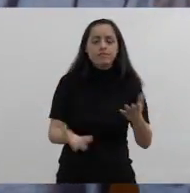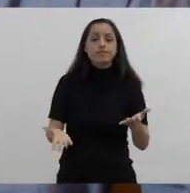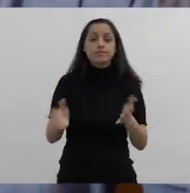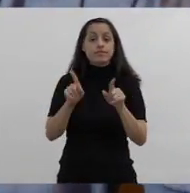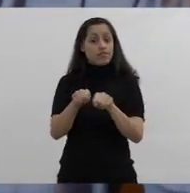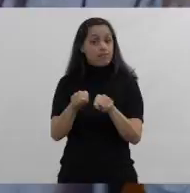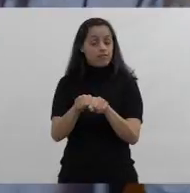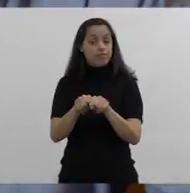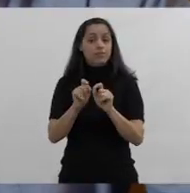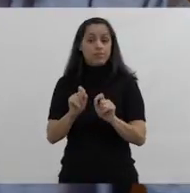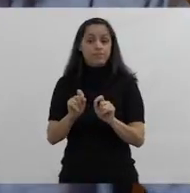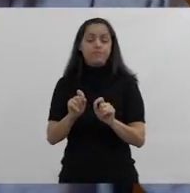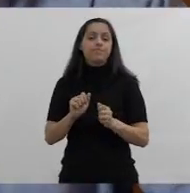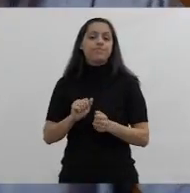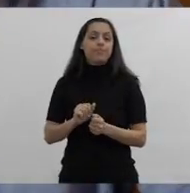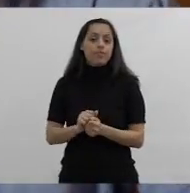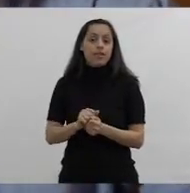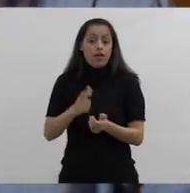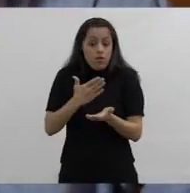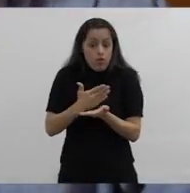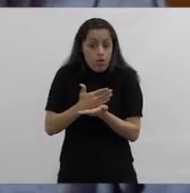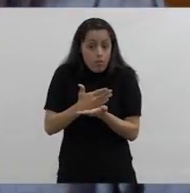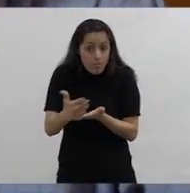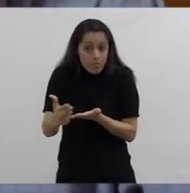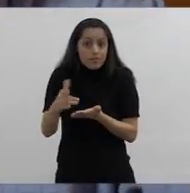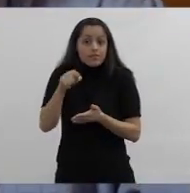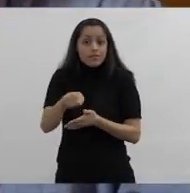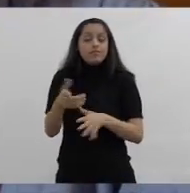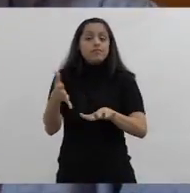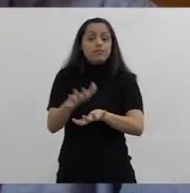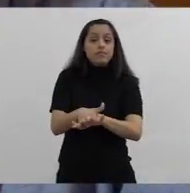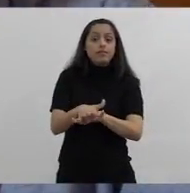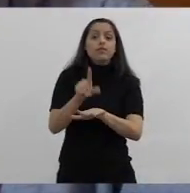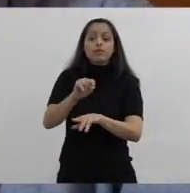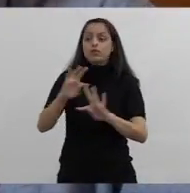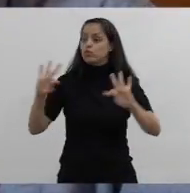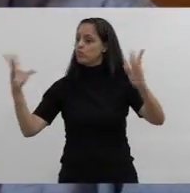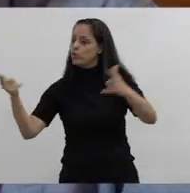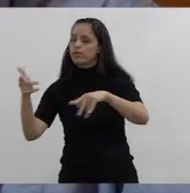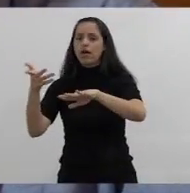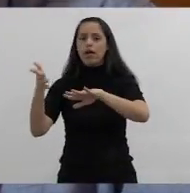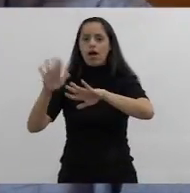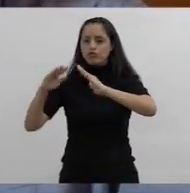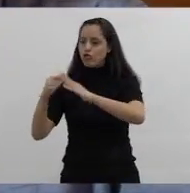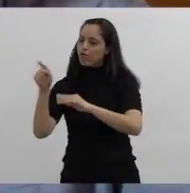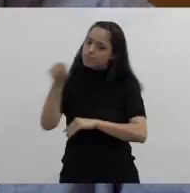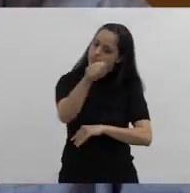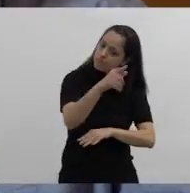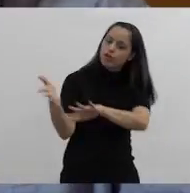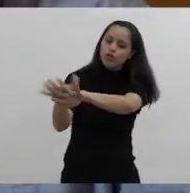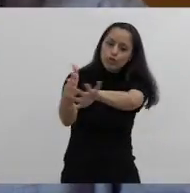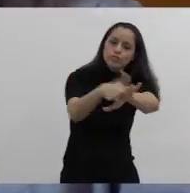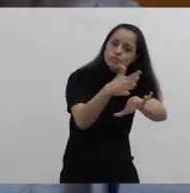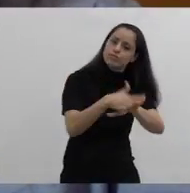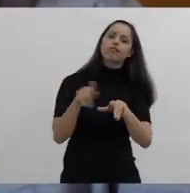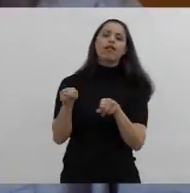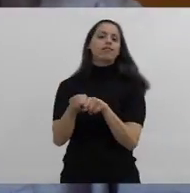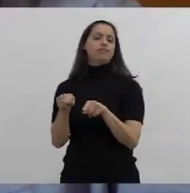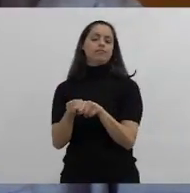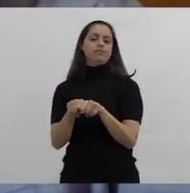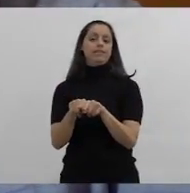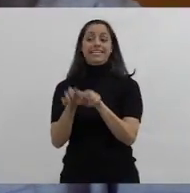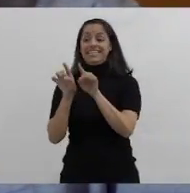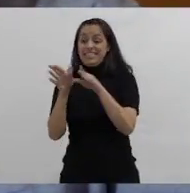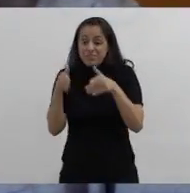debate. En ese sentido, la verdad que el planteo es cómo hacemos para que todas las escuelas se incluyan y no sean de vuelta casos